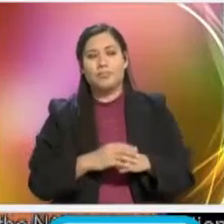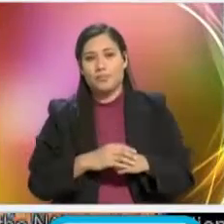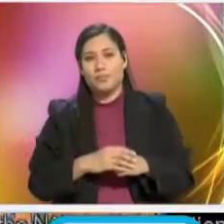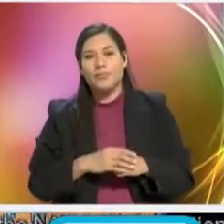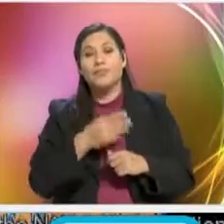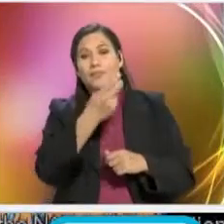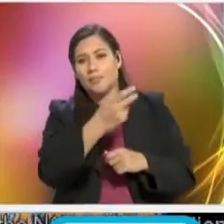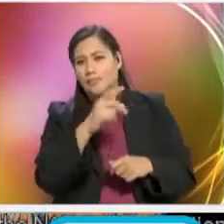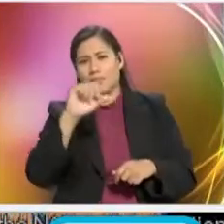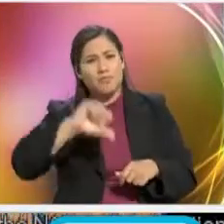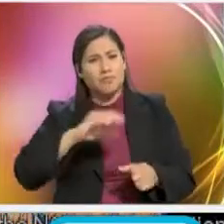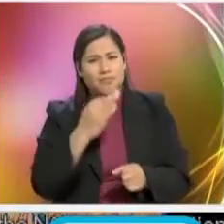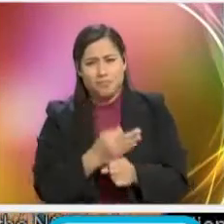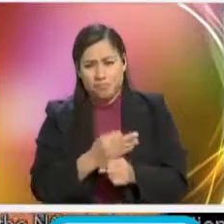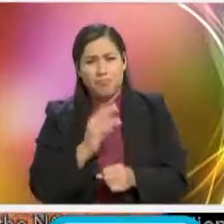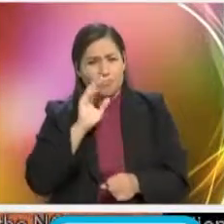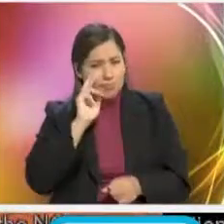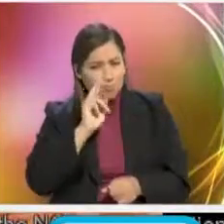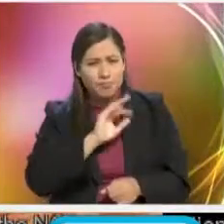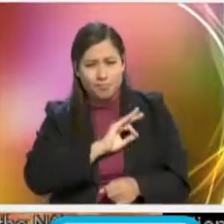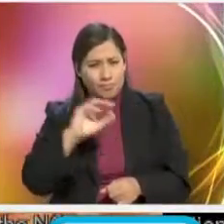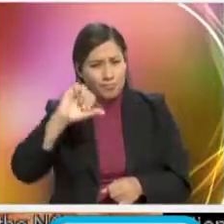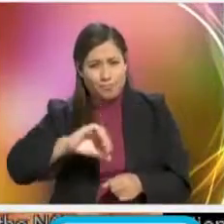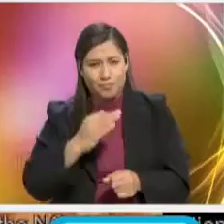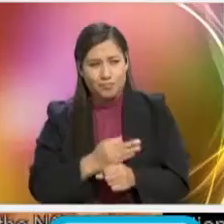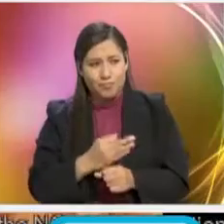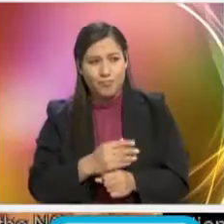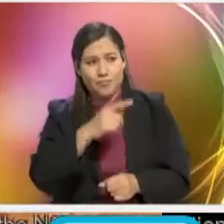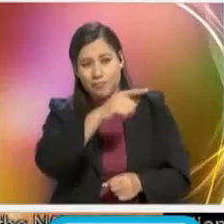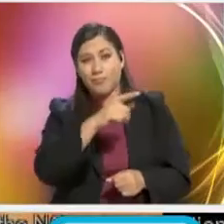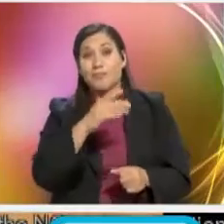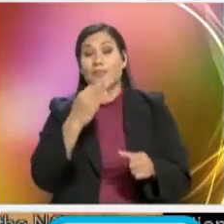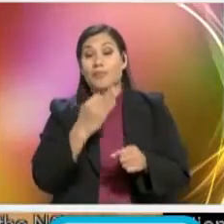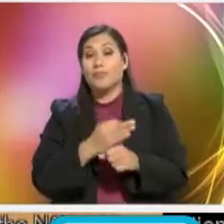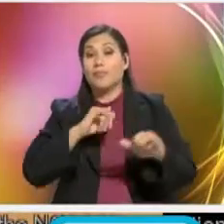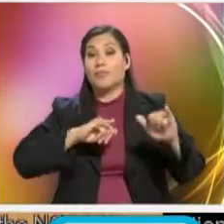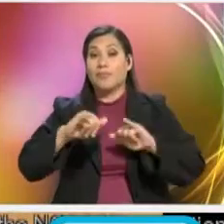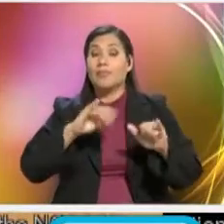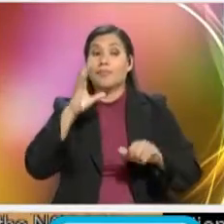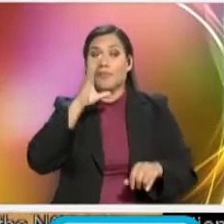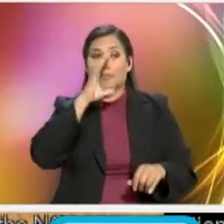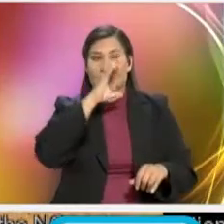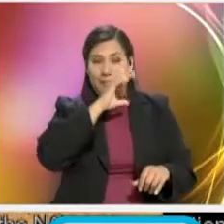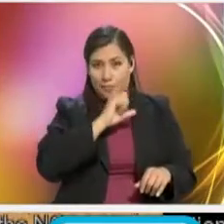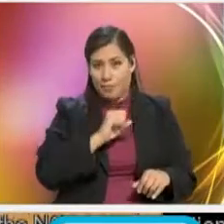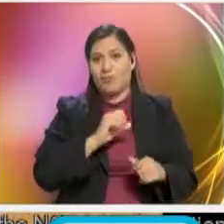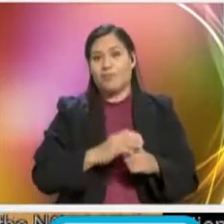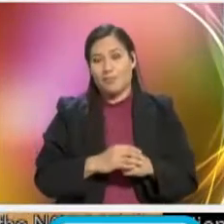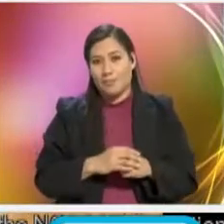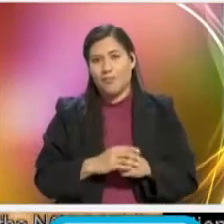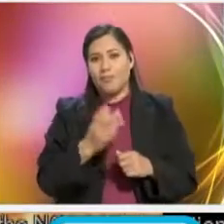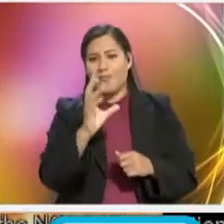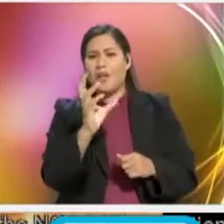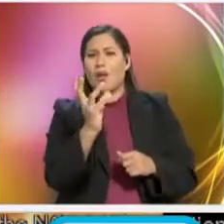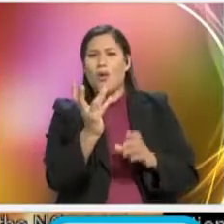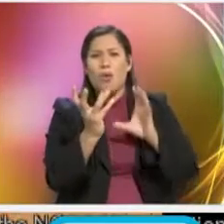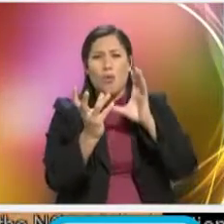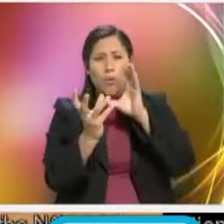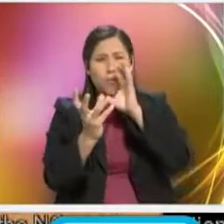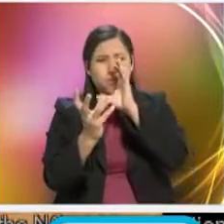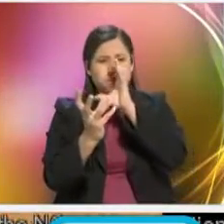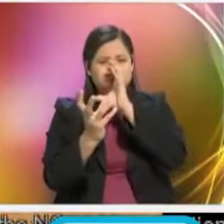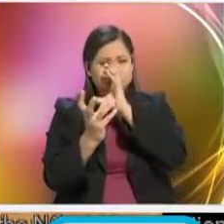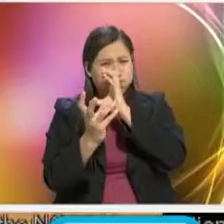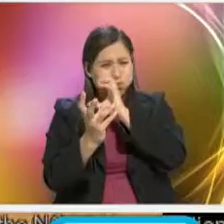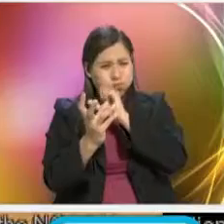ver modelado en tiempo real. Estamos viendo ahora un mapa de calor. Esto, por supuesto, genera temperaturas. Sí. Obvio,